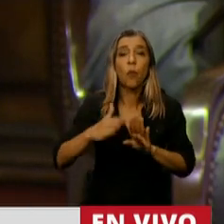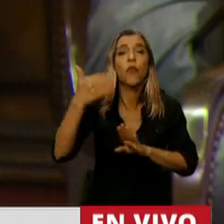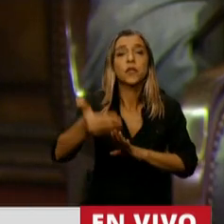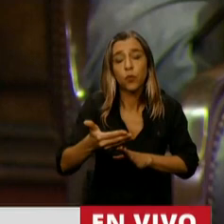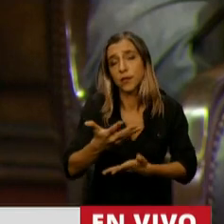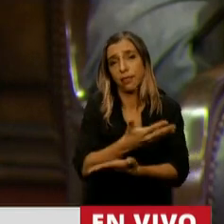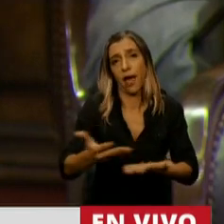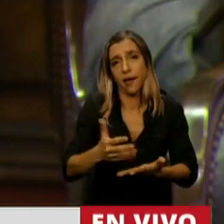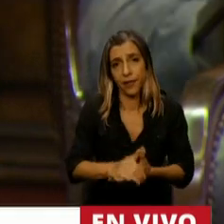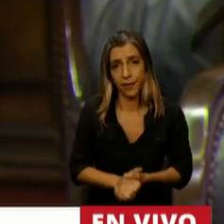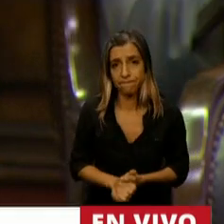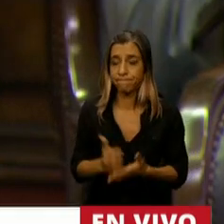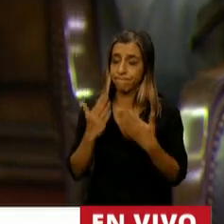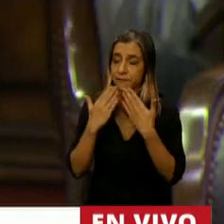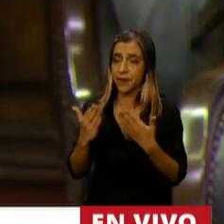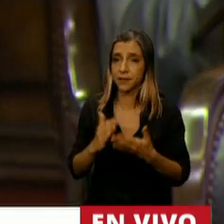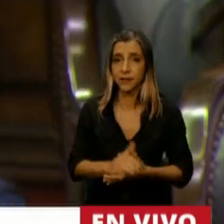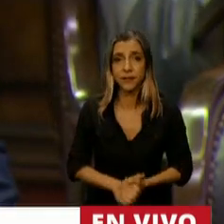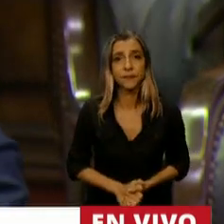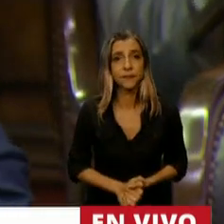muchas gracias señor presidente